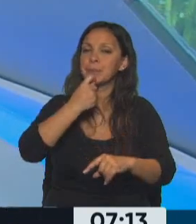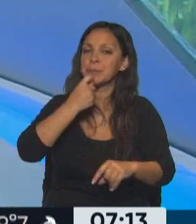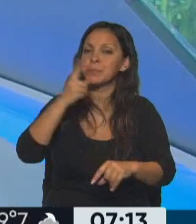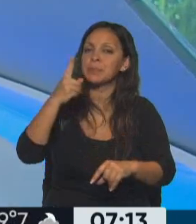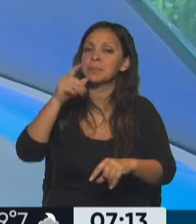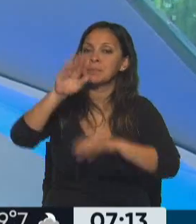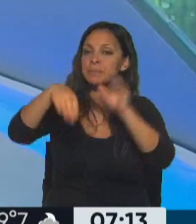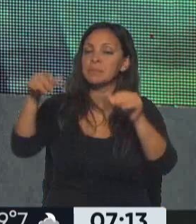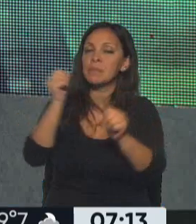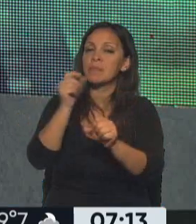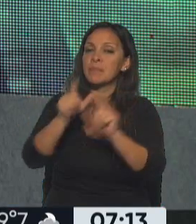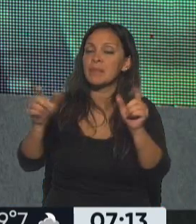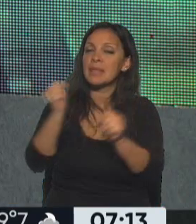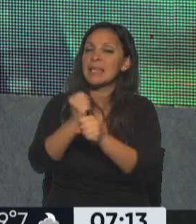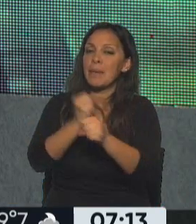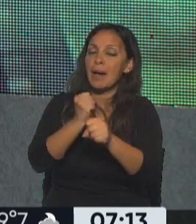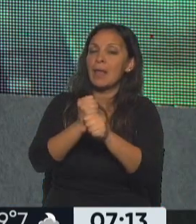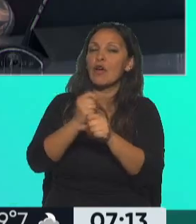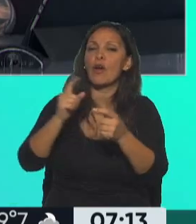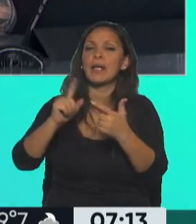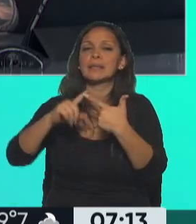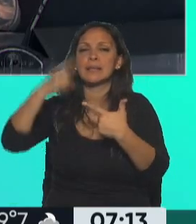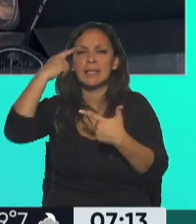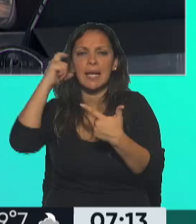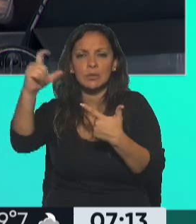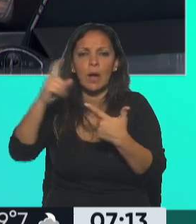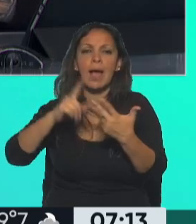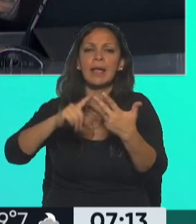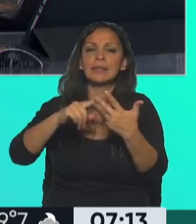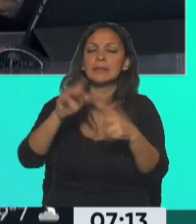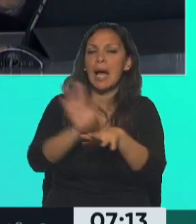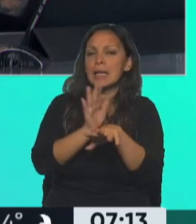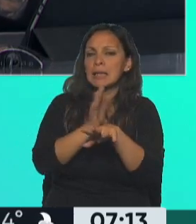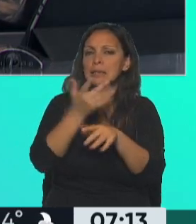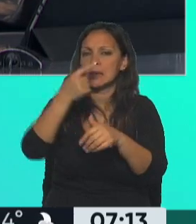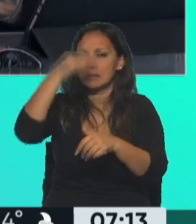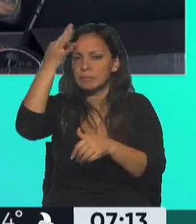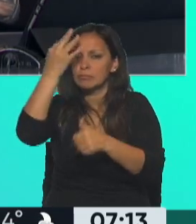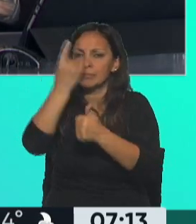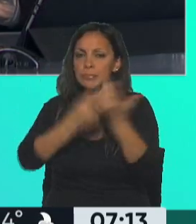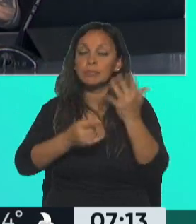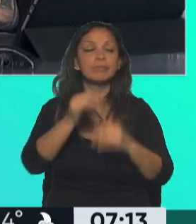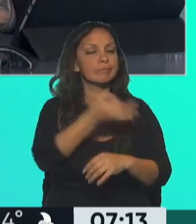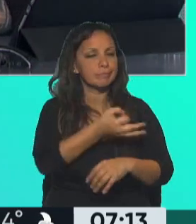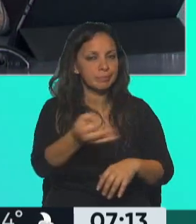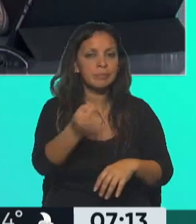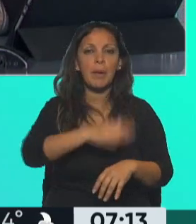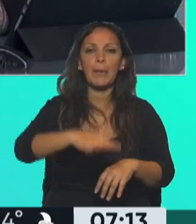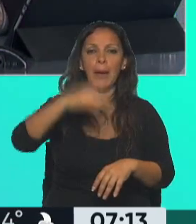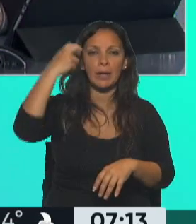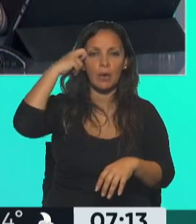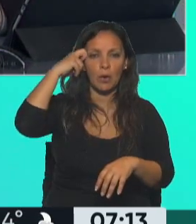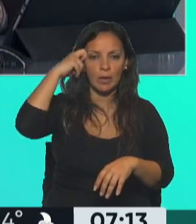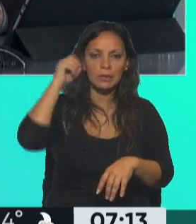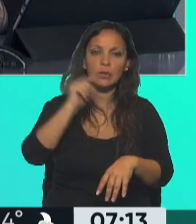a trabajadores e intelectuales y artistas. Exactamente, fue en un teatro en el barrio de Congreso. Allí estuvo Sergio Massa, el precandidato a